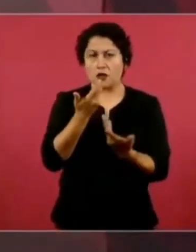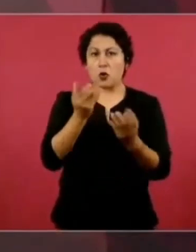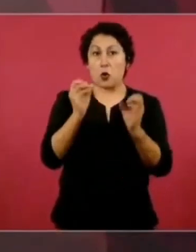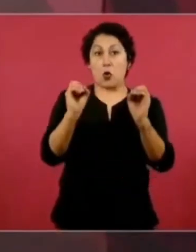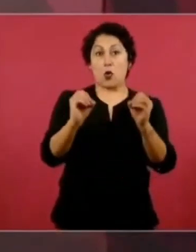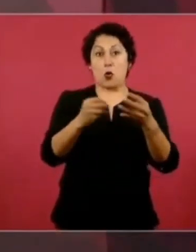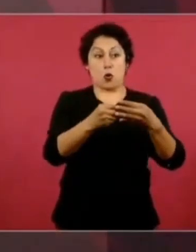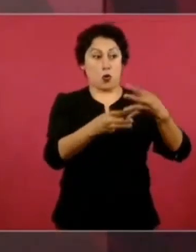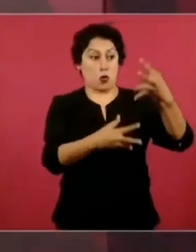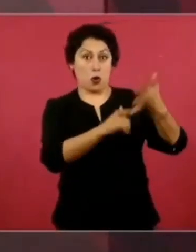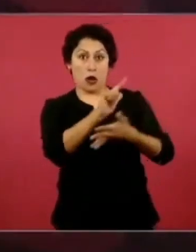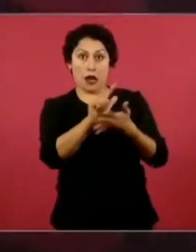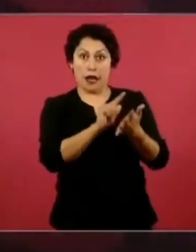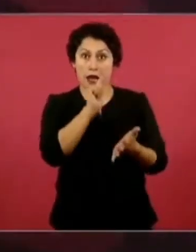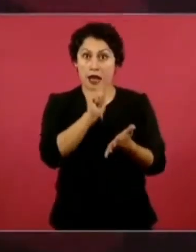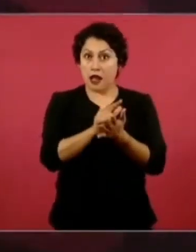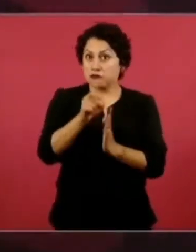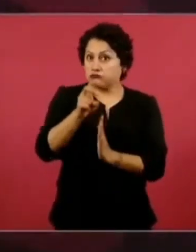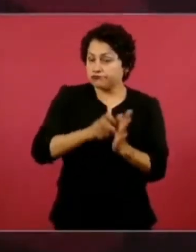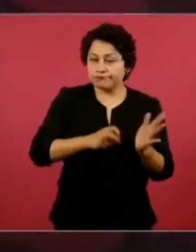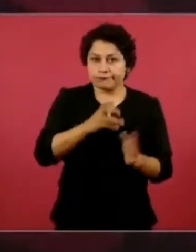leyes.